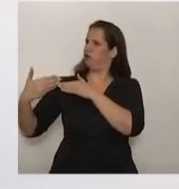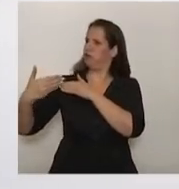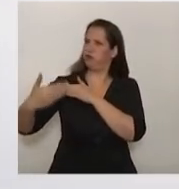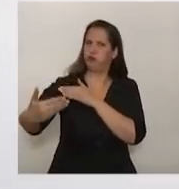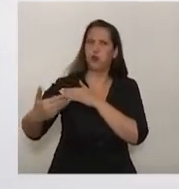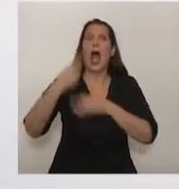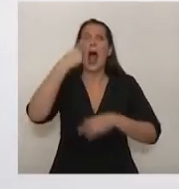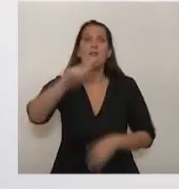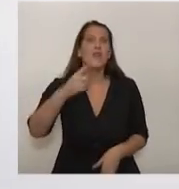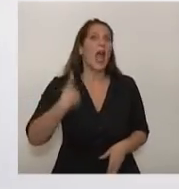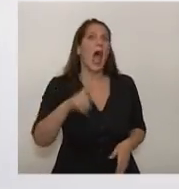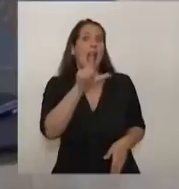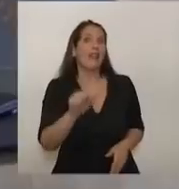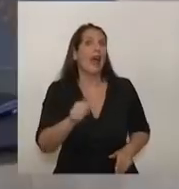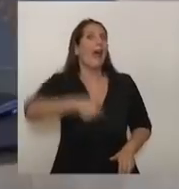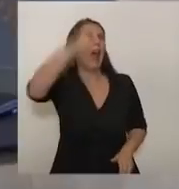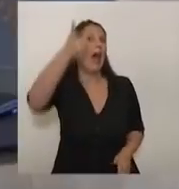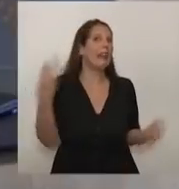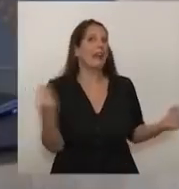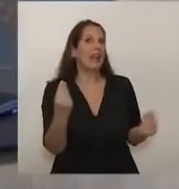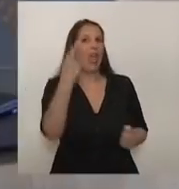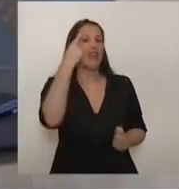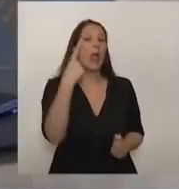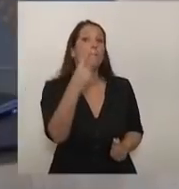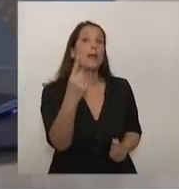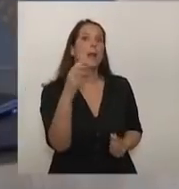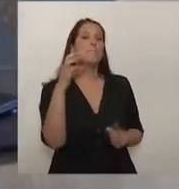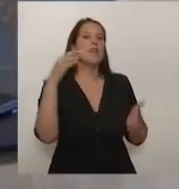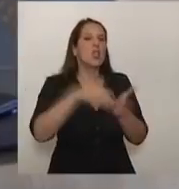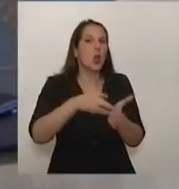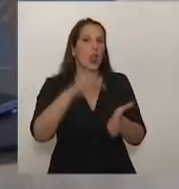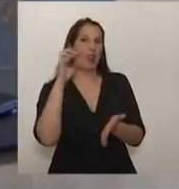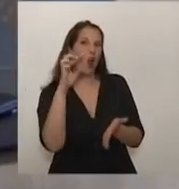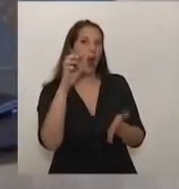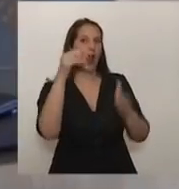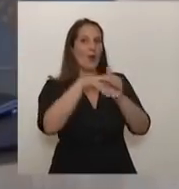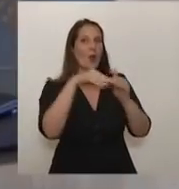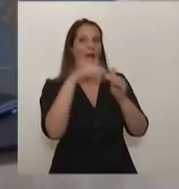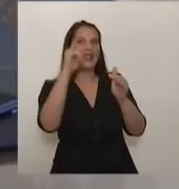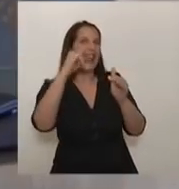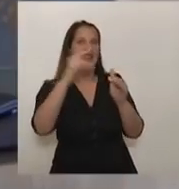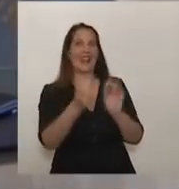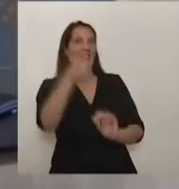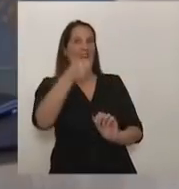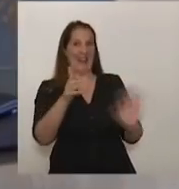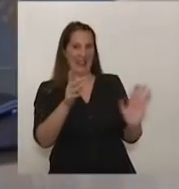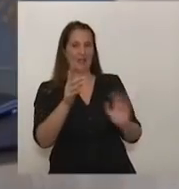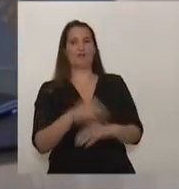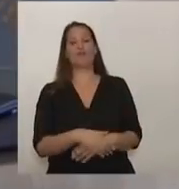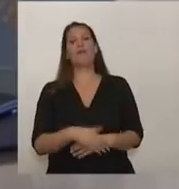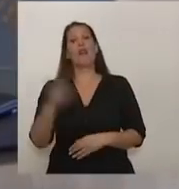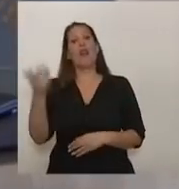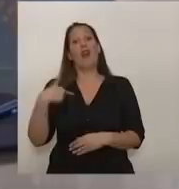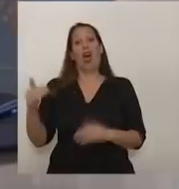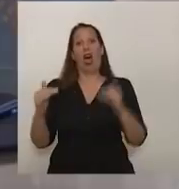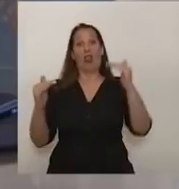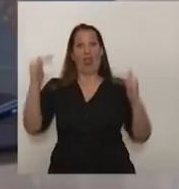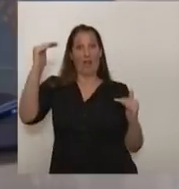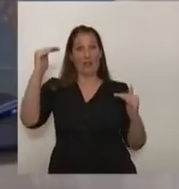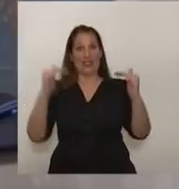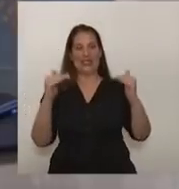10.000 millones de dólares en intereses. Hablemos un poco del déficit. Recibimos un déficit fiscal altísimo, de más